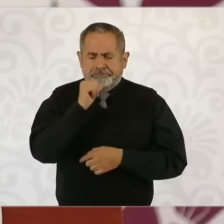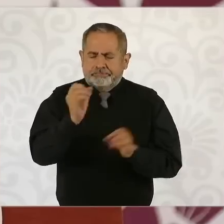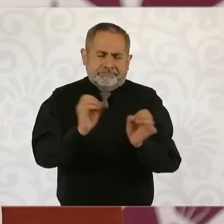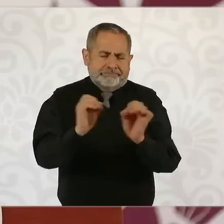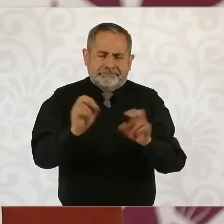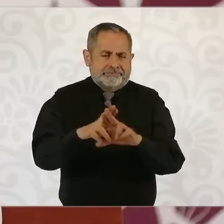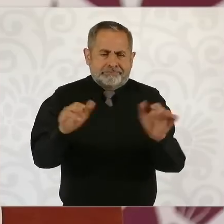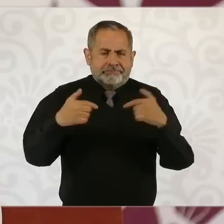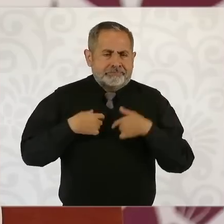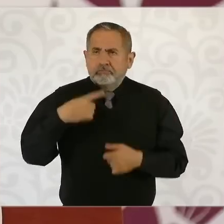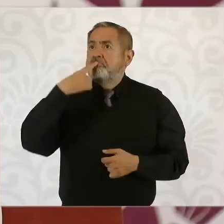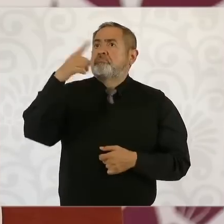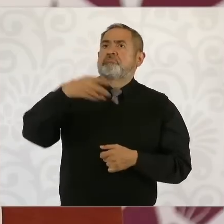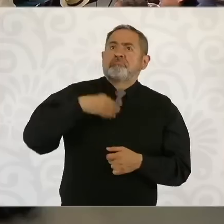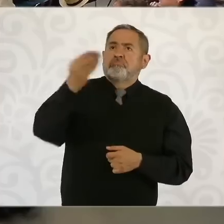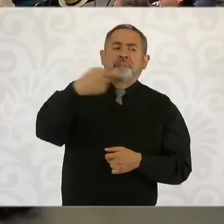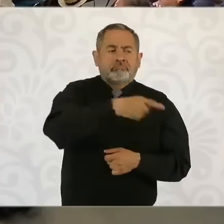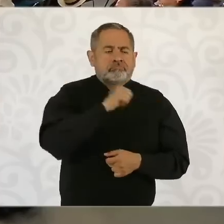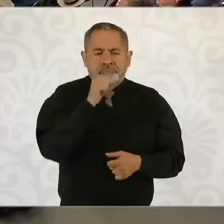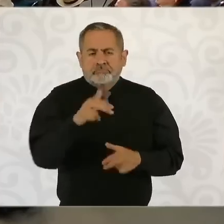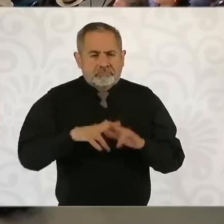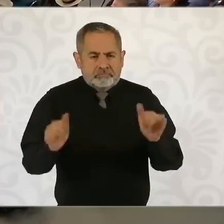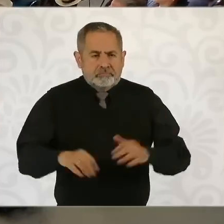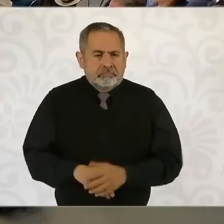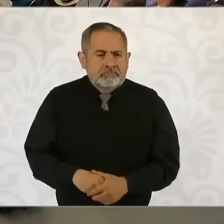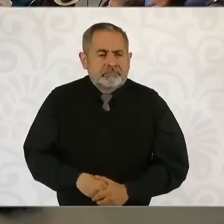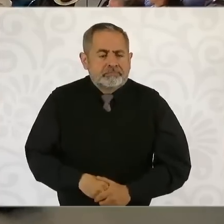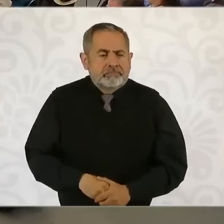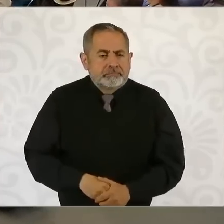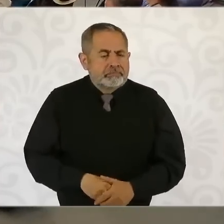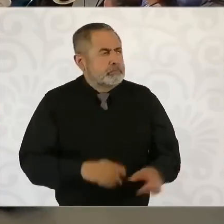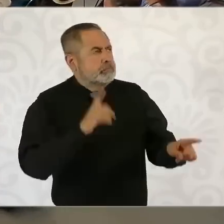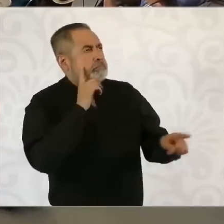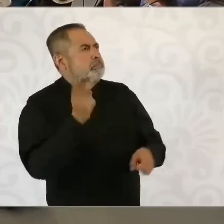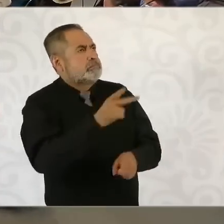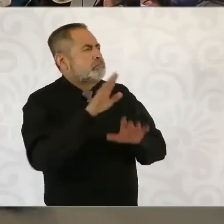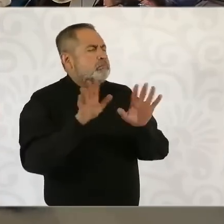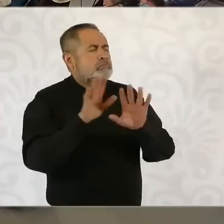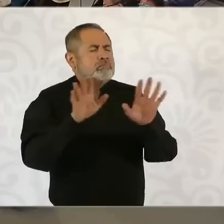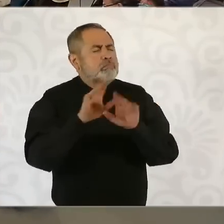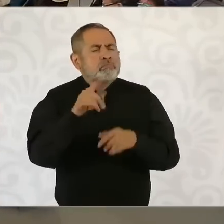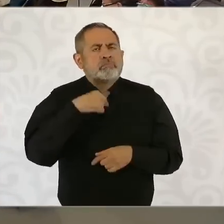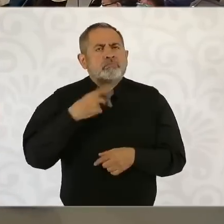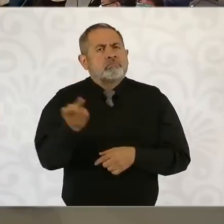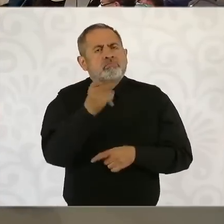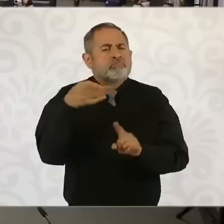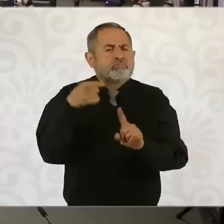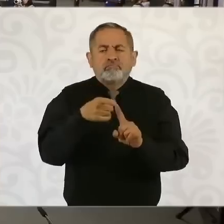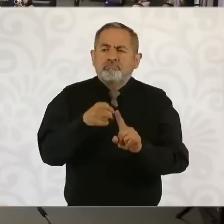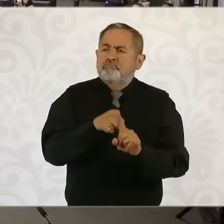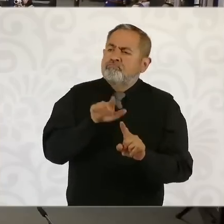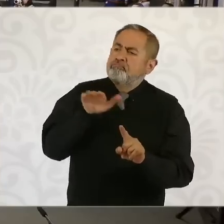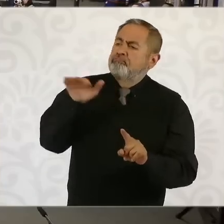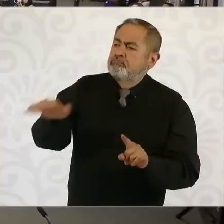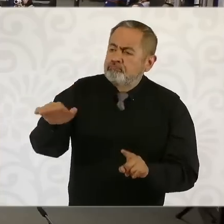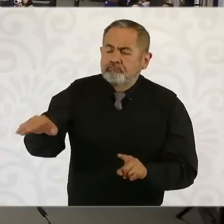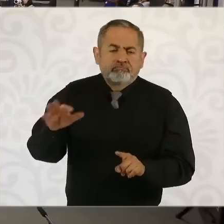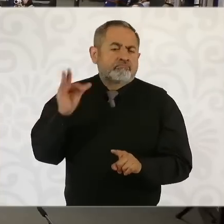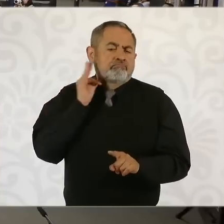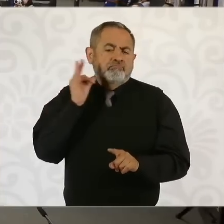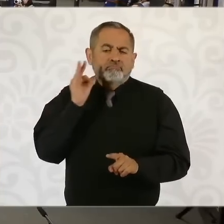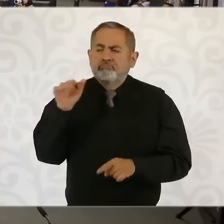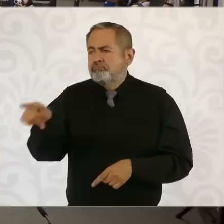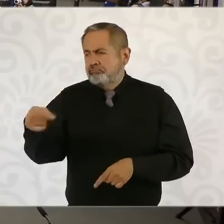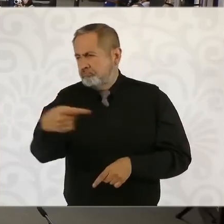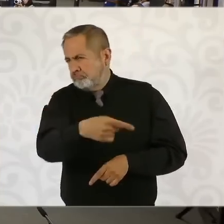ninguna denuncia formal. Sí, a lo que iba más bien es si también solicitarían a la Fiscalía en ánimos de aclarar la situación de estos